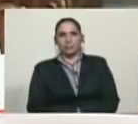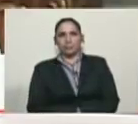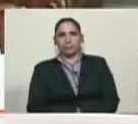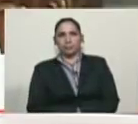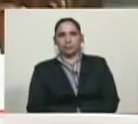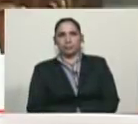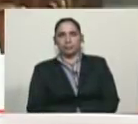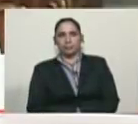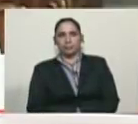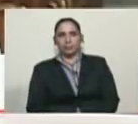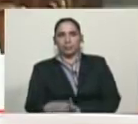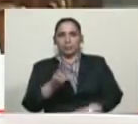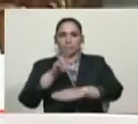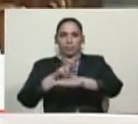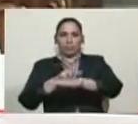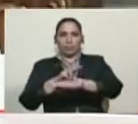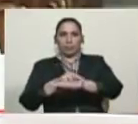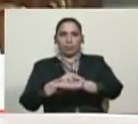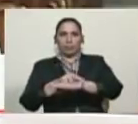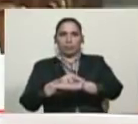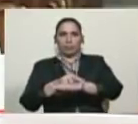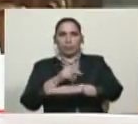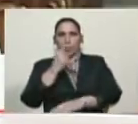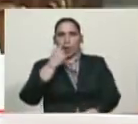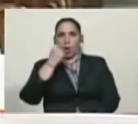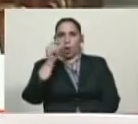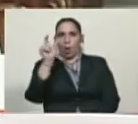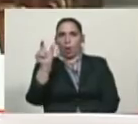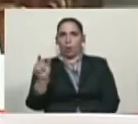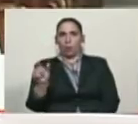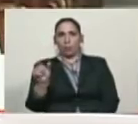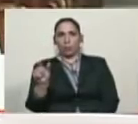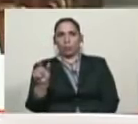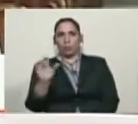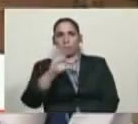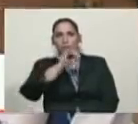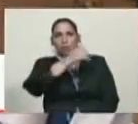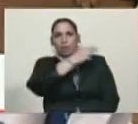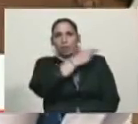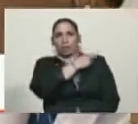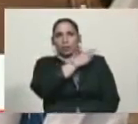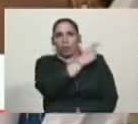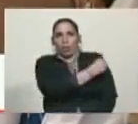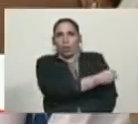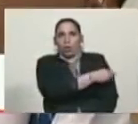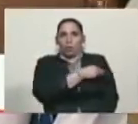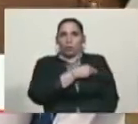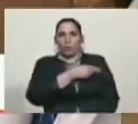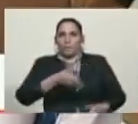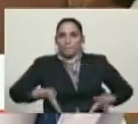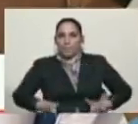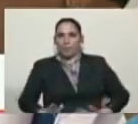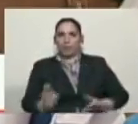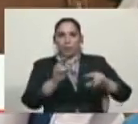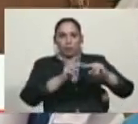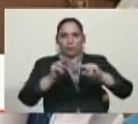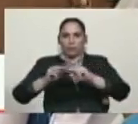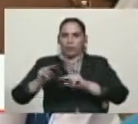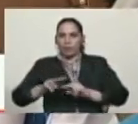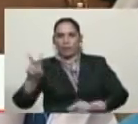el doctor víctor serge director del hospital materno-infantil del valle